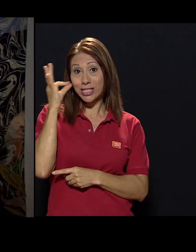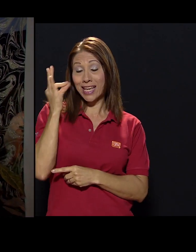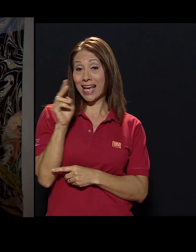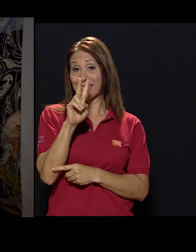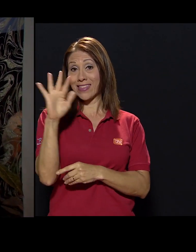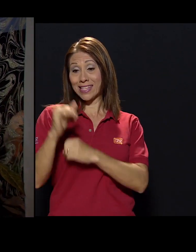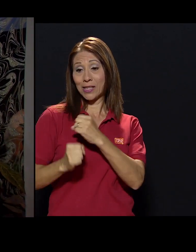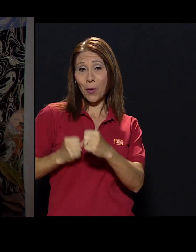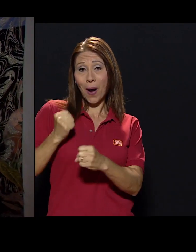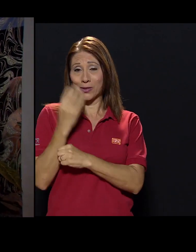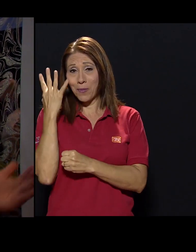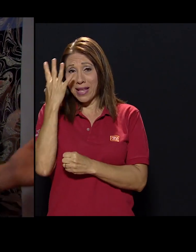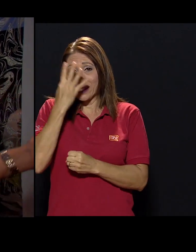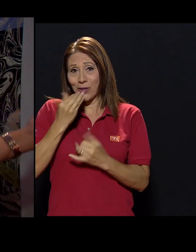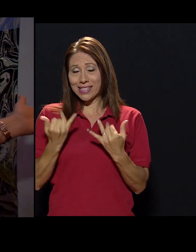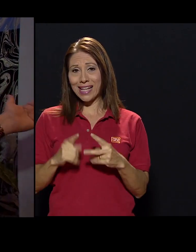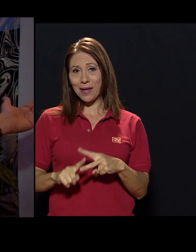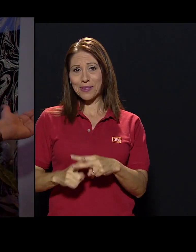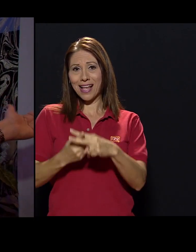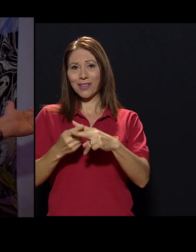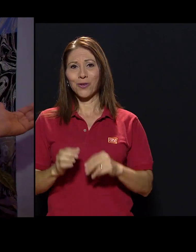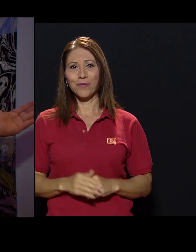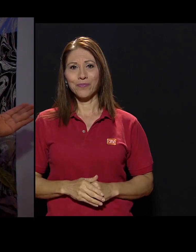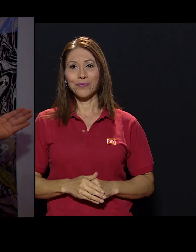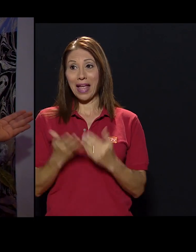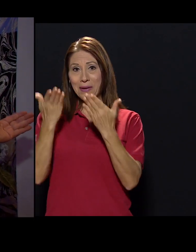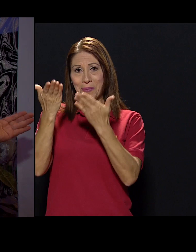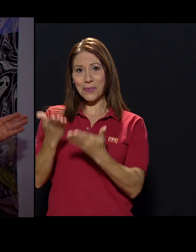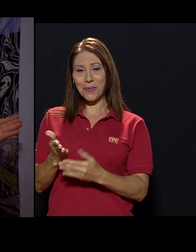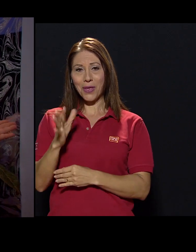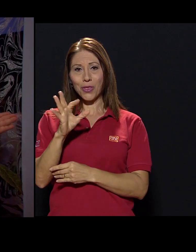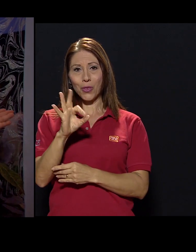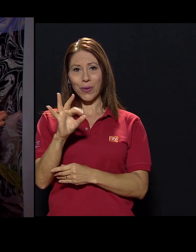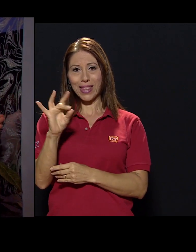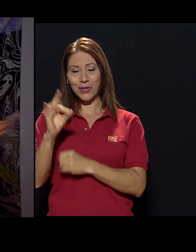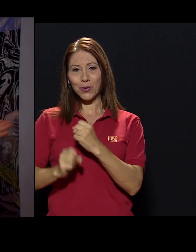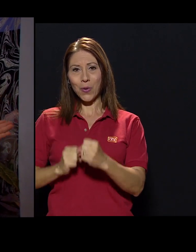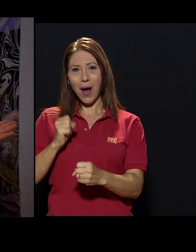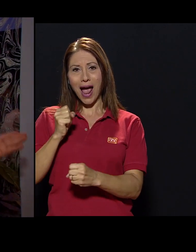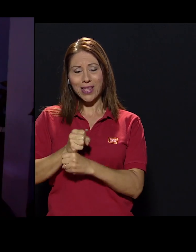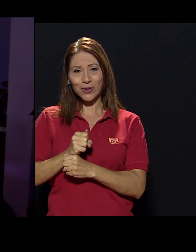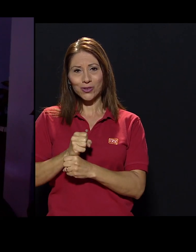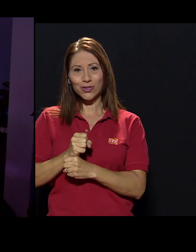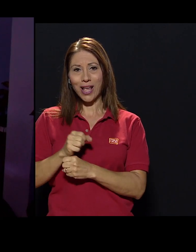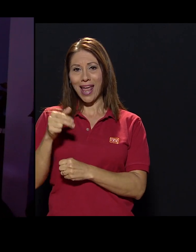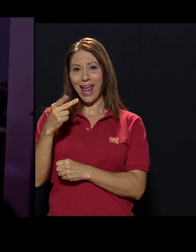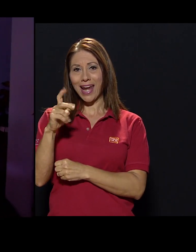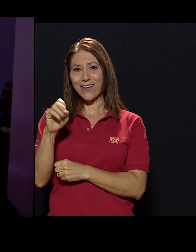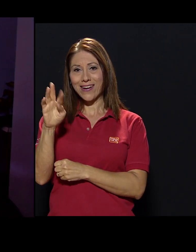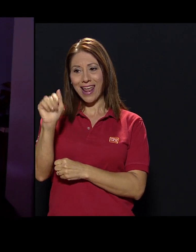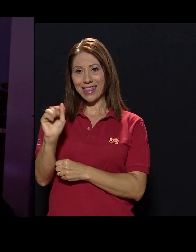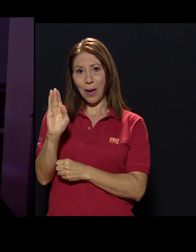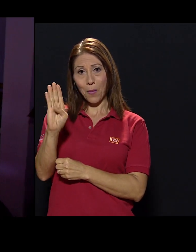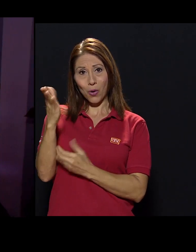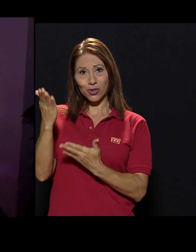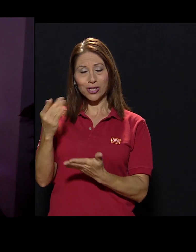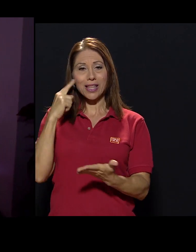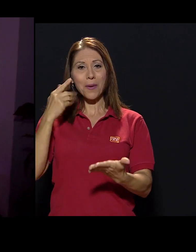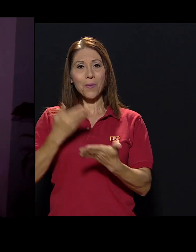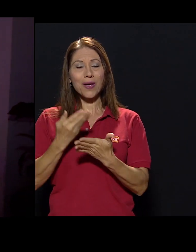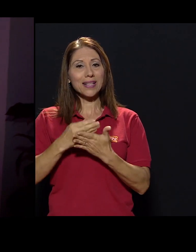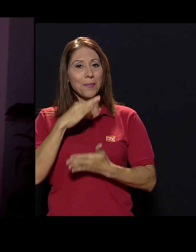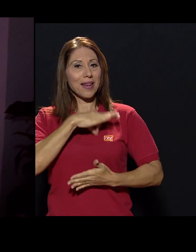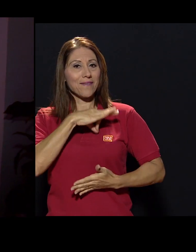adultos mayores No las chicas De 25 años Preciosas Que están empezando A sus 98